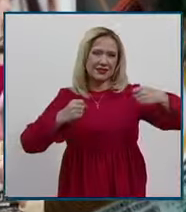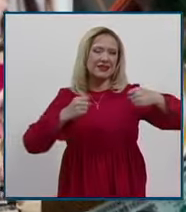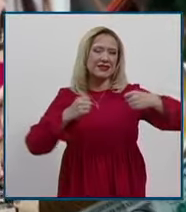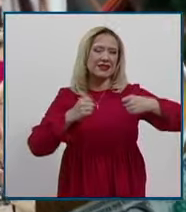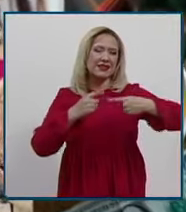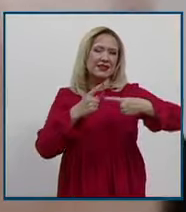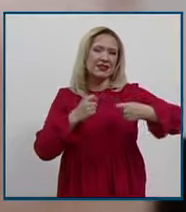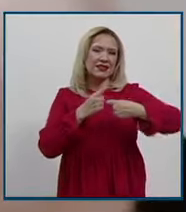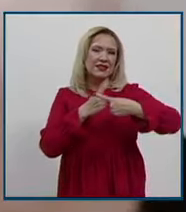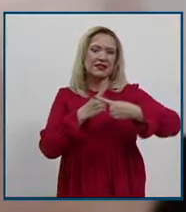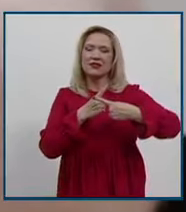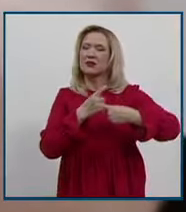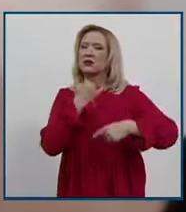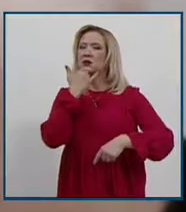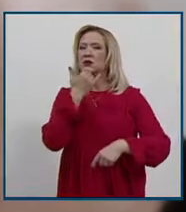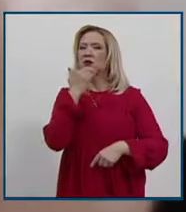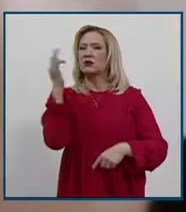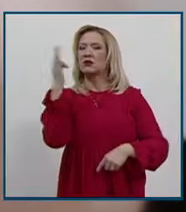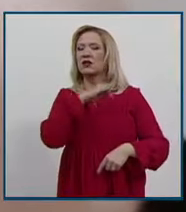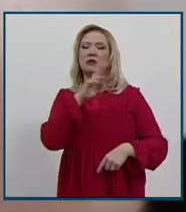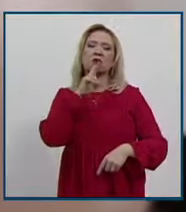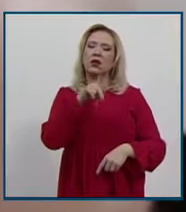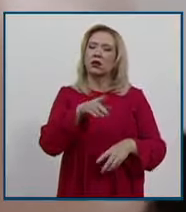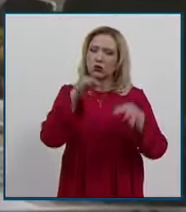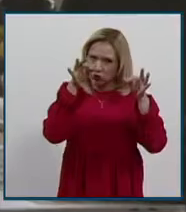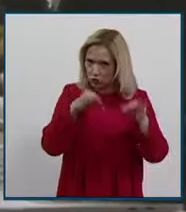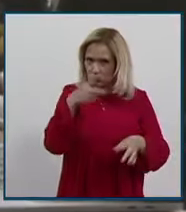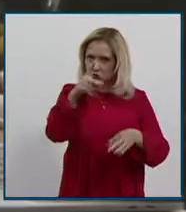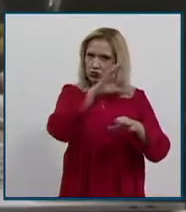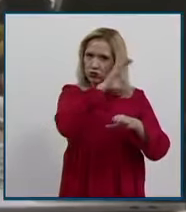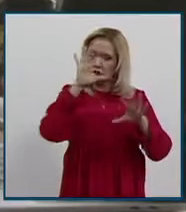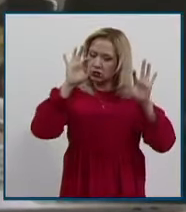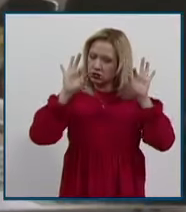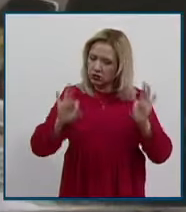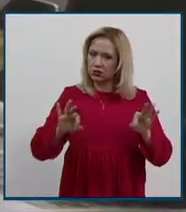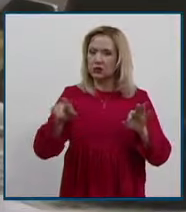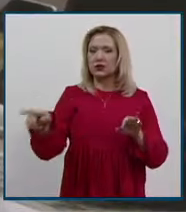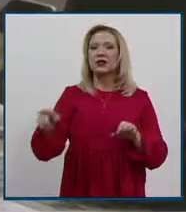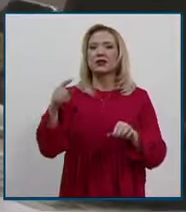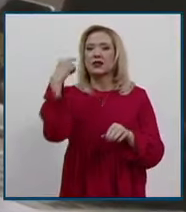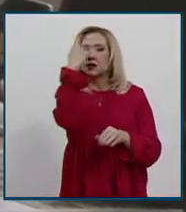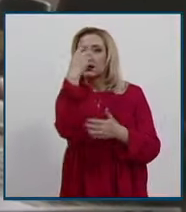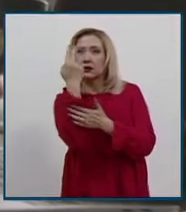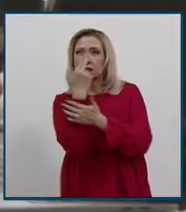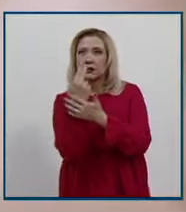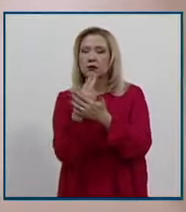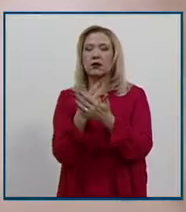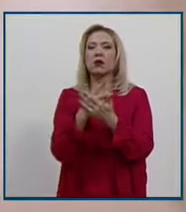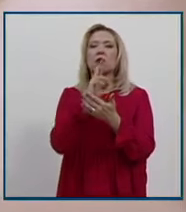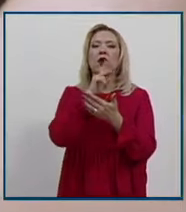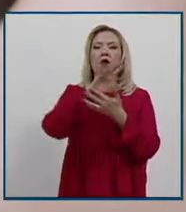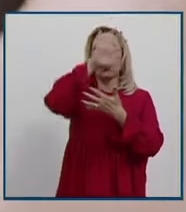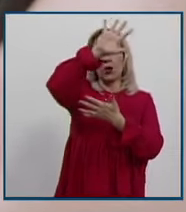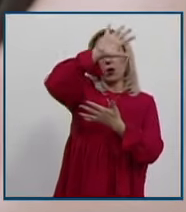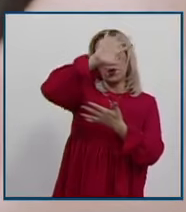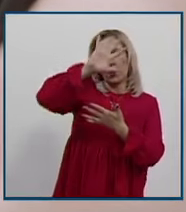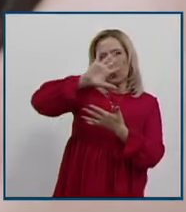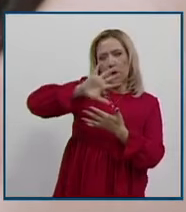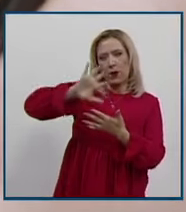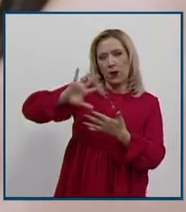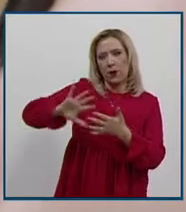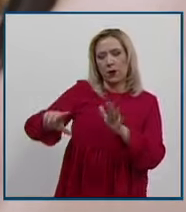fomentar la máxima transparencia la Inteligencia artificial señalaron contendrá sellos de agua y metadatos